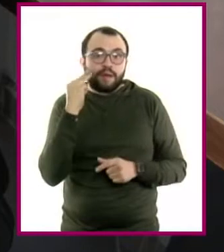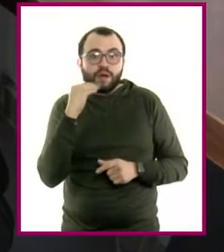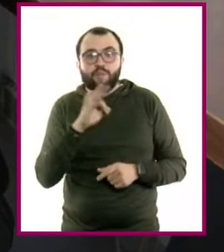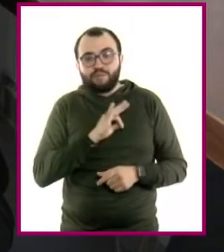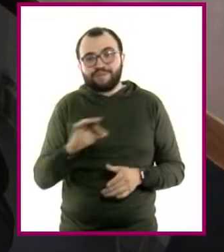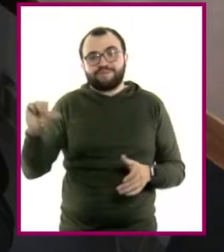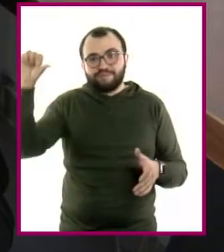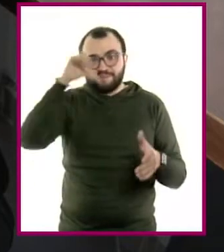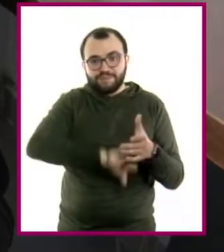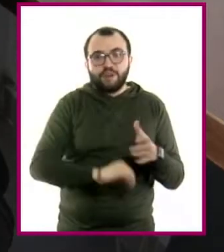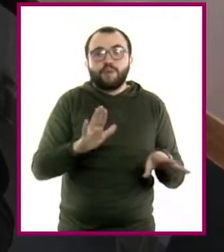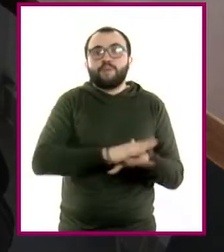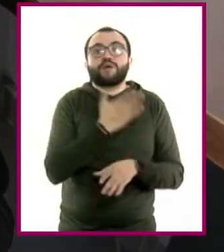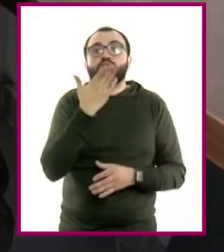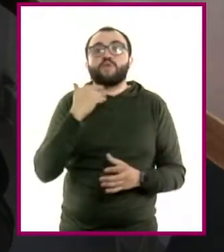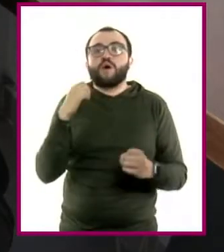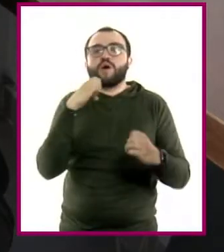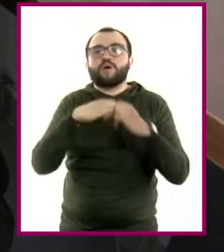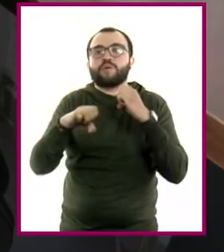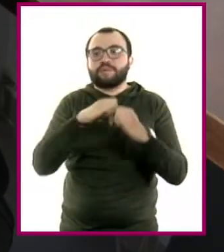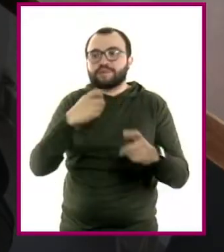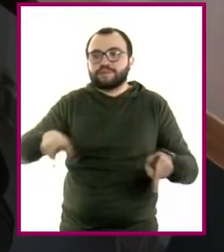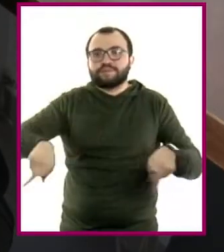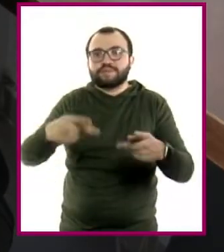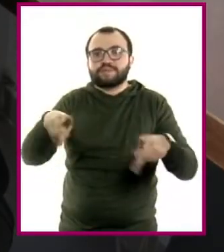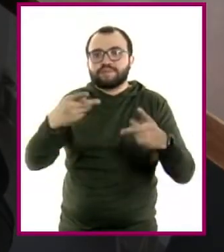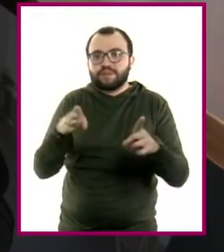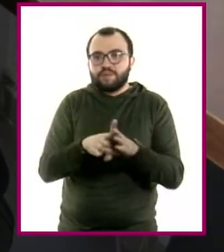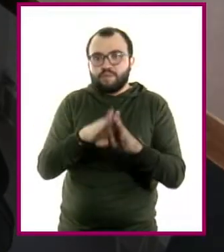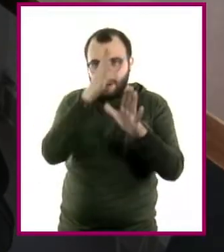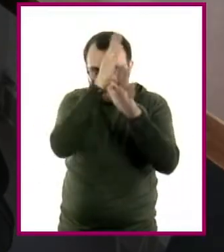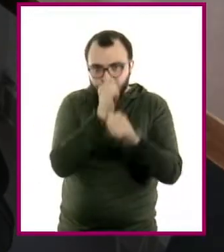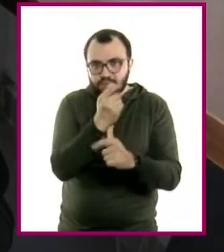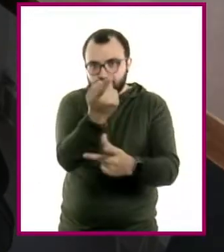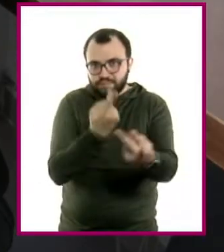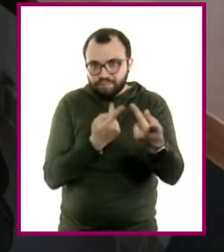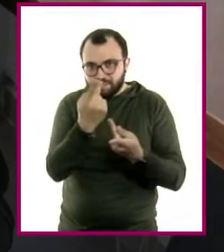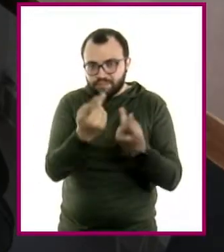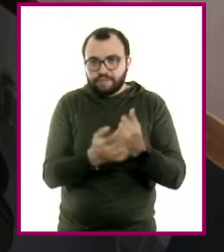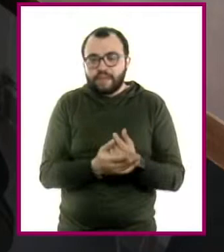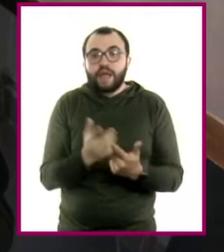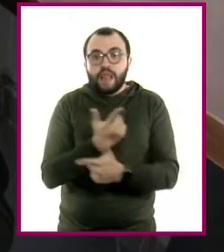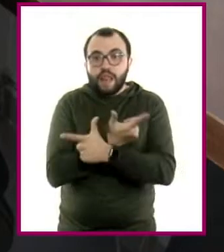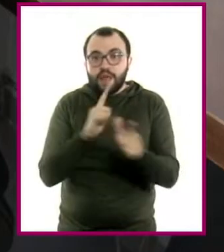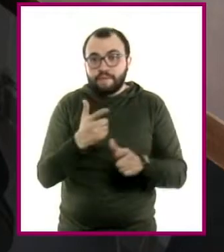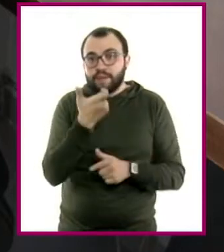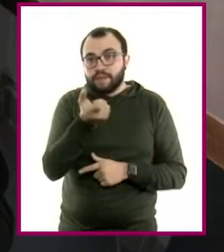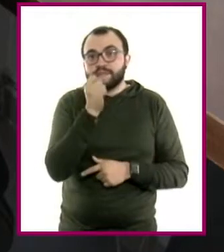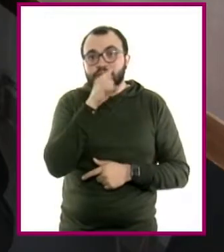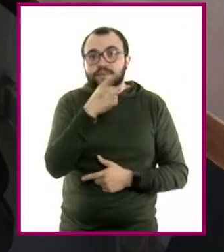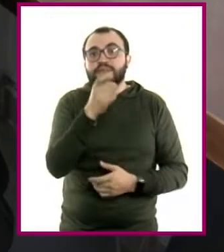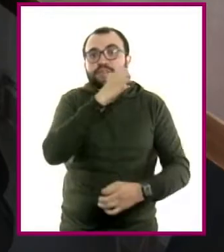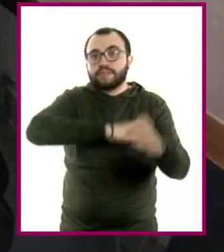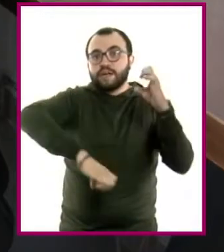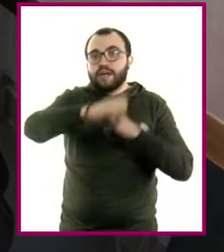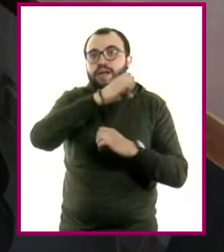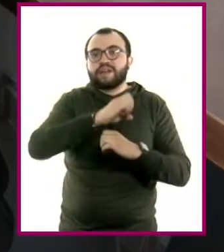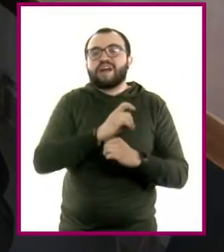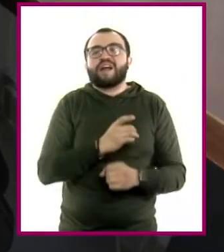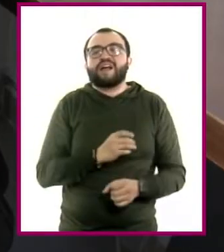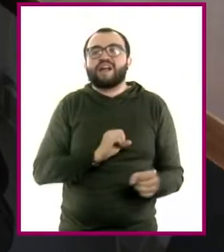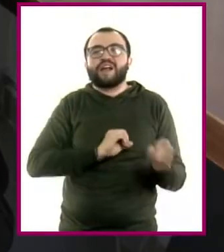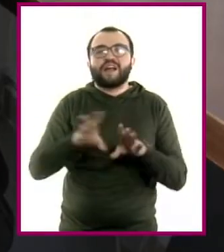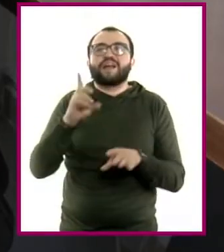condiciones para que exista competencia entre vendedores. La libertad económica también conlleva que las empresas no tomen en cuenta